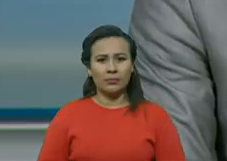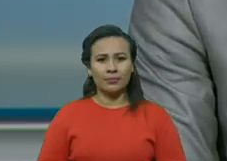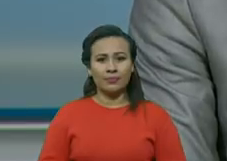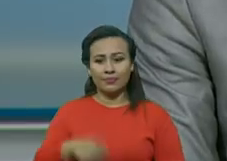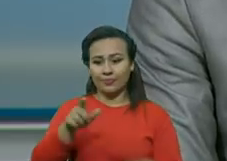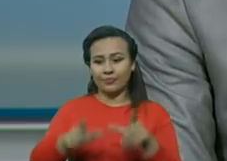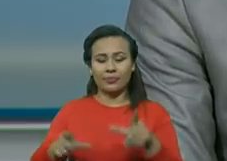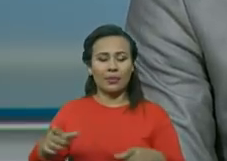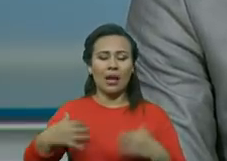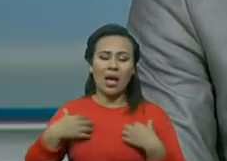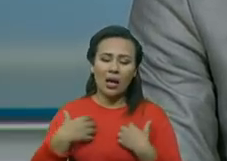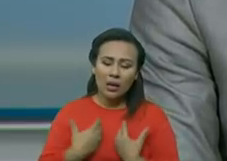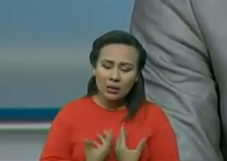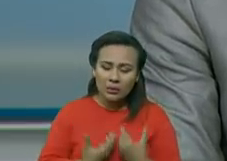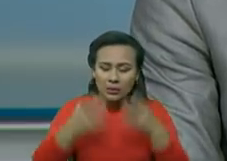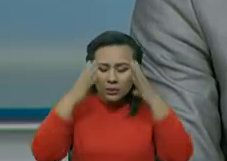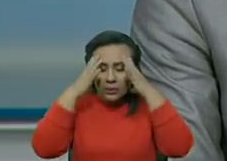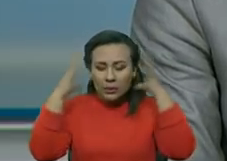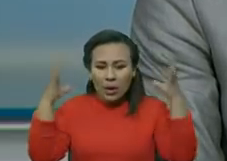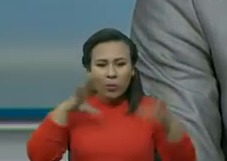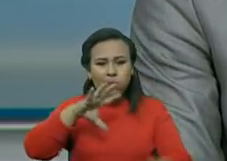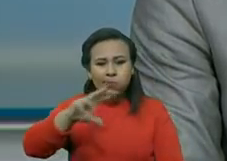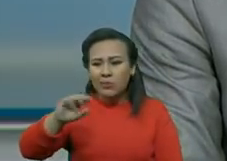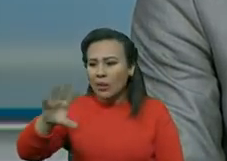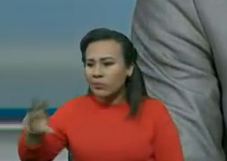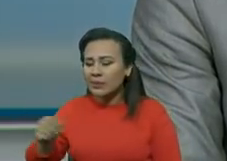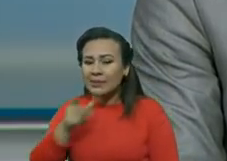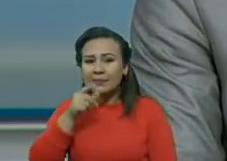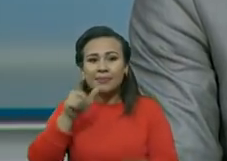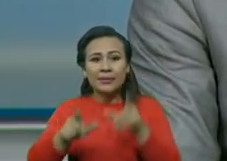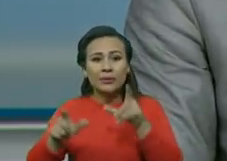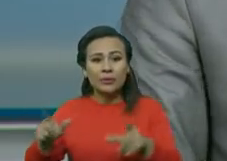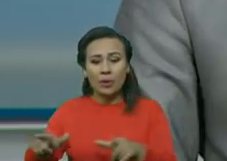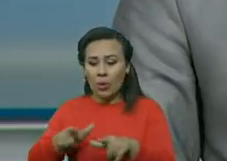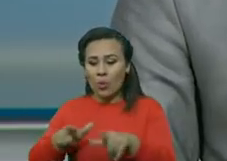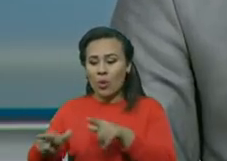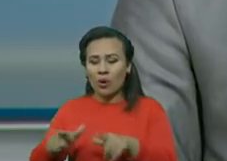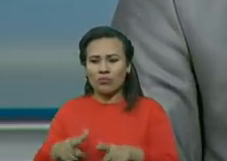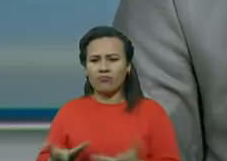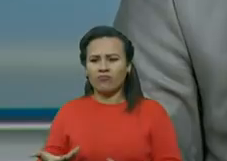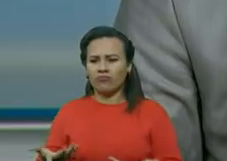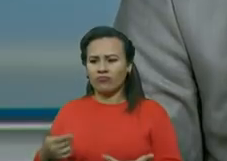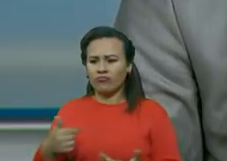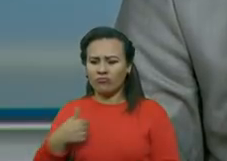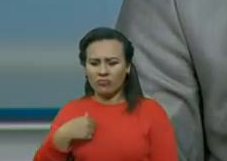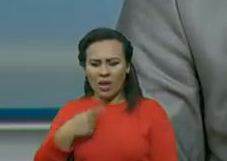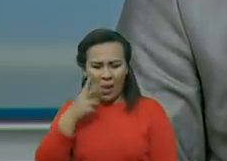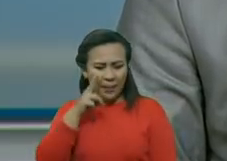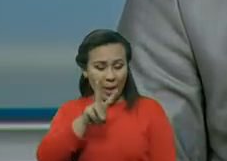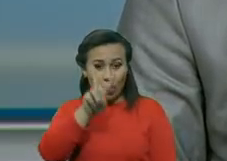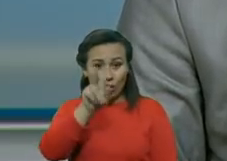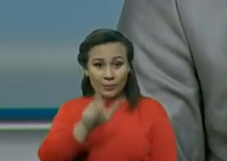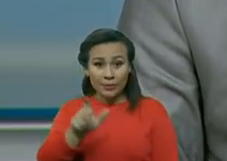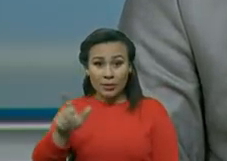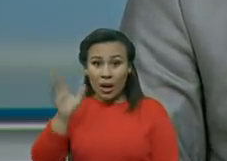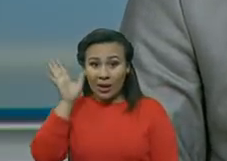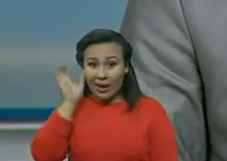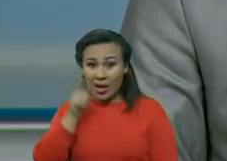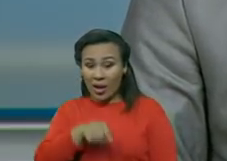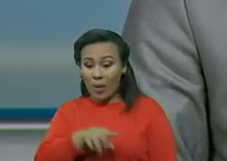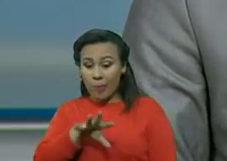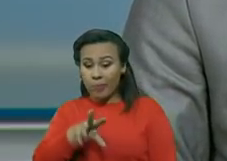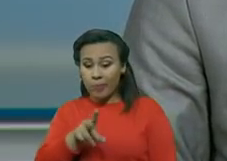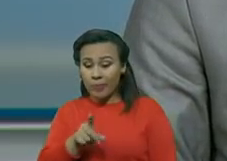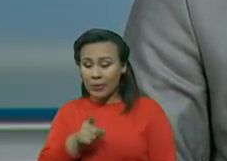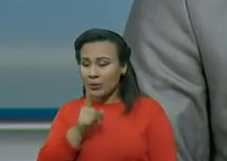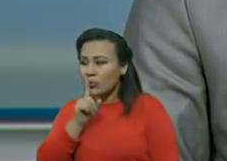Cansados de los constantes asaltos, habitantes de un populoso sector de Guayaquil castigaron con mano propia a dos presuntos delincuentes que habrían